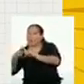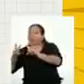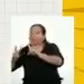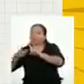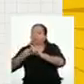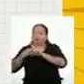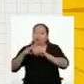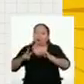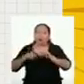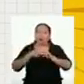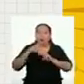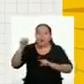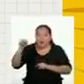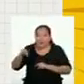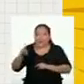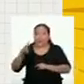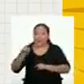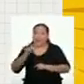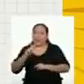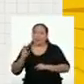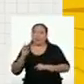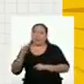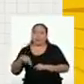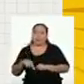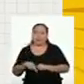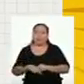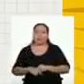Esa sería la razón. El 2.